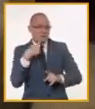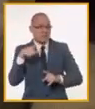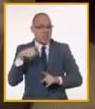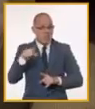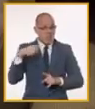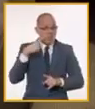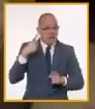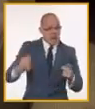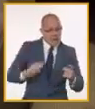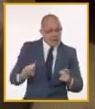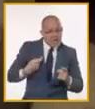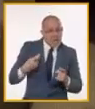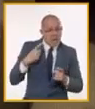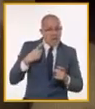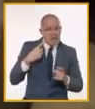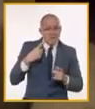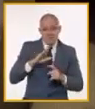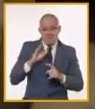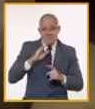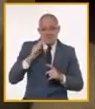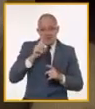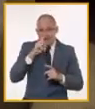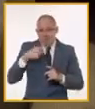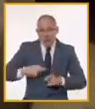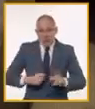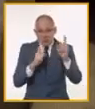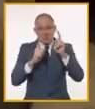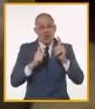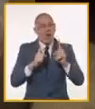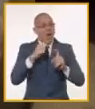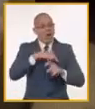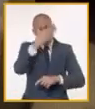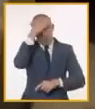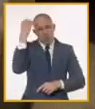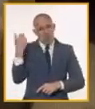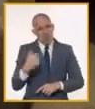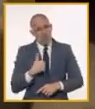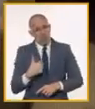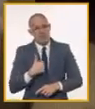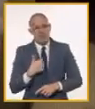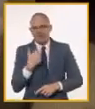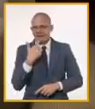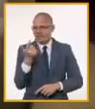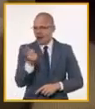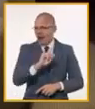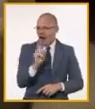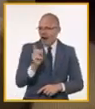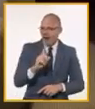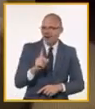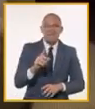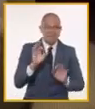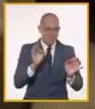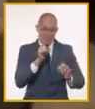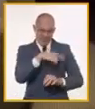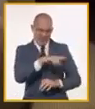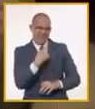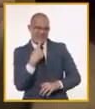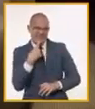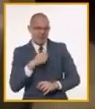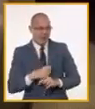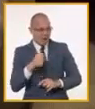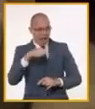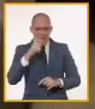ellos querían que siguiera, para que hubiera hospitales y médicos, porque allá no llegaba nada. Y entonces hay muchos de ustedes, cuando esto se termine, se vuelven a